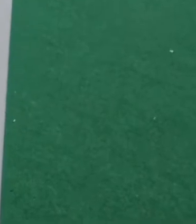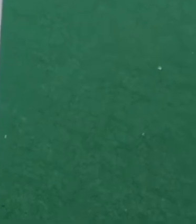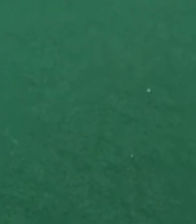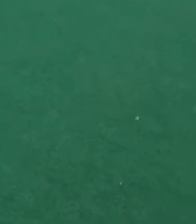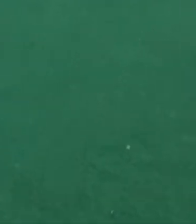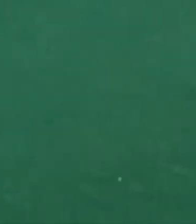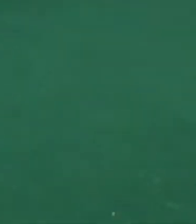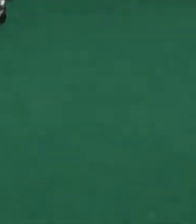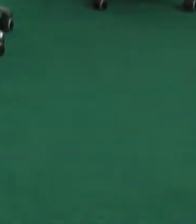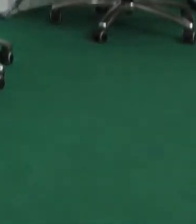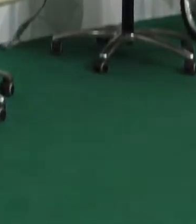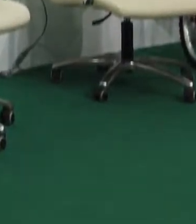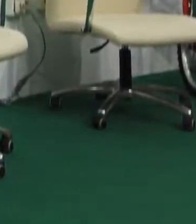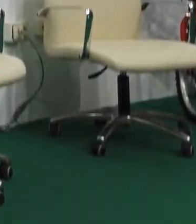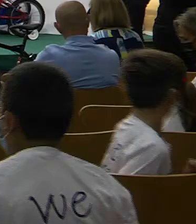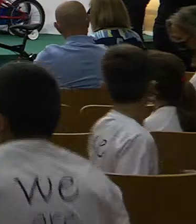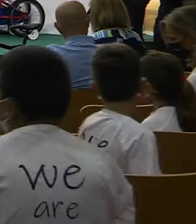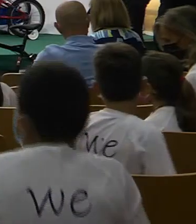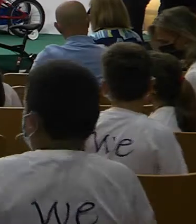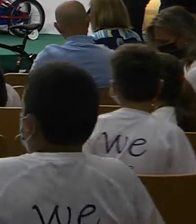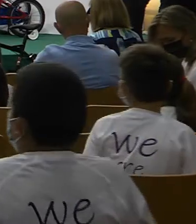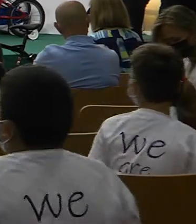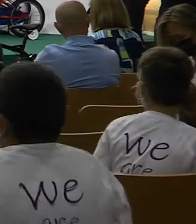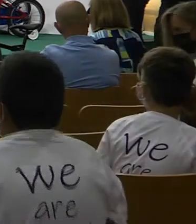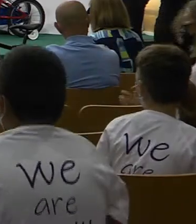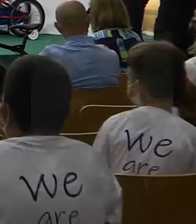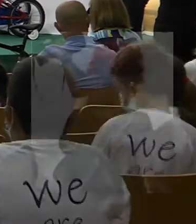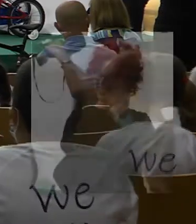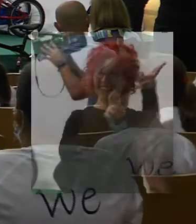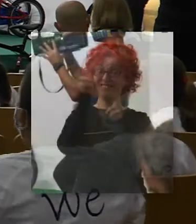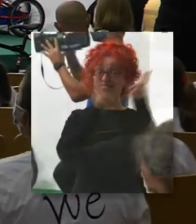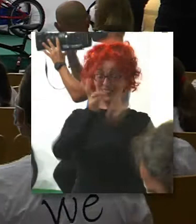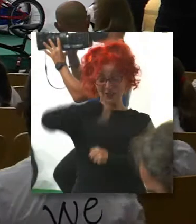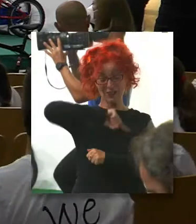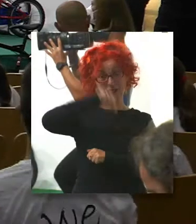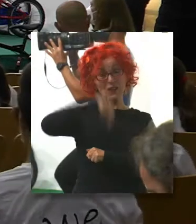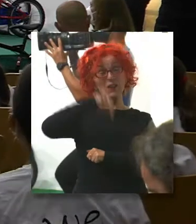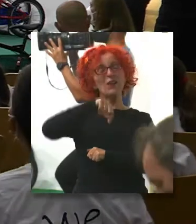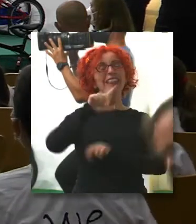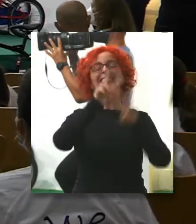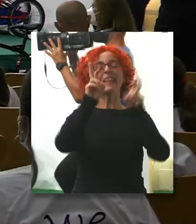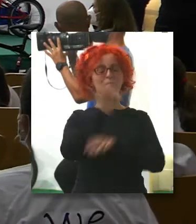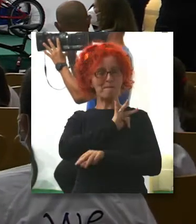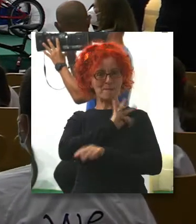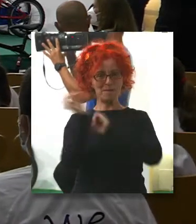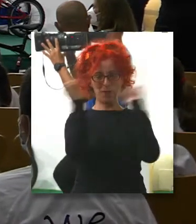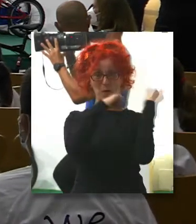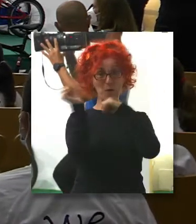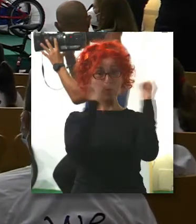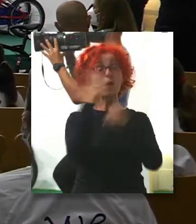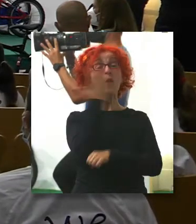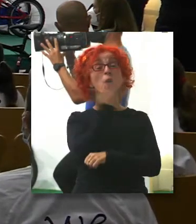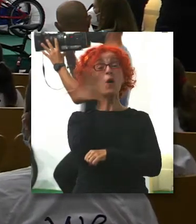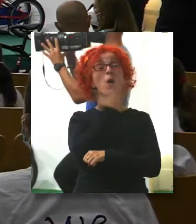Muy buenas tardes, bienvenidos, bienvenidas a todos a esta nueva entrega de premios del concurso escolar